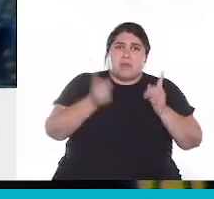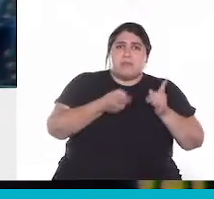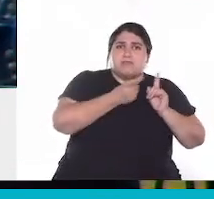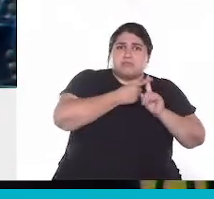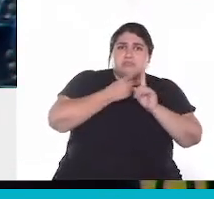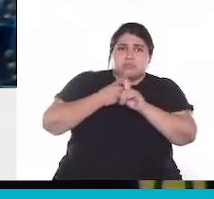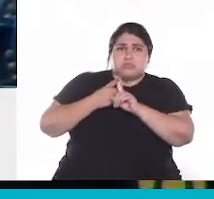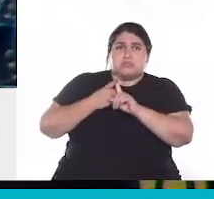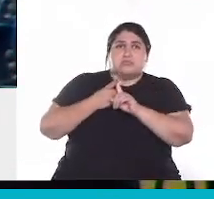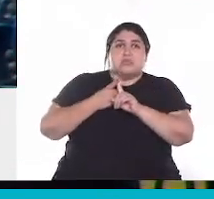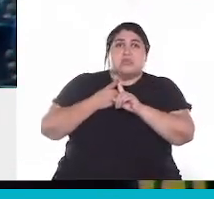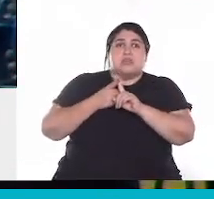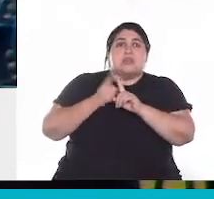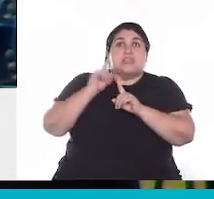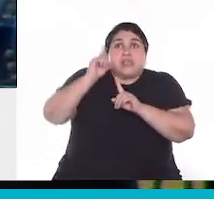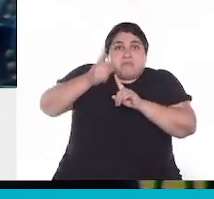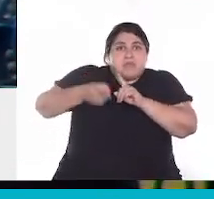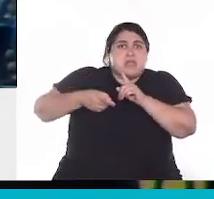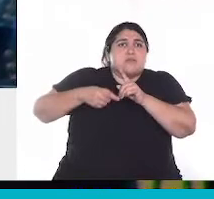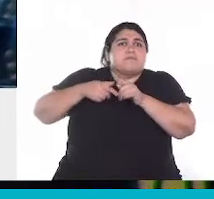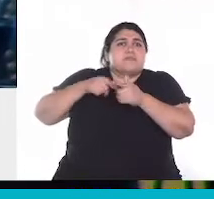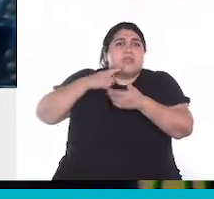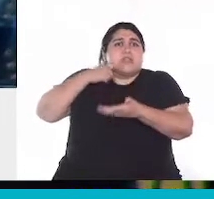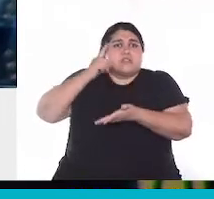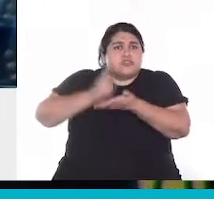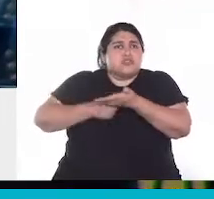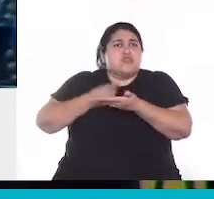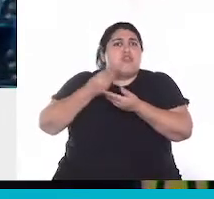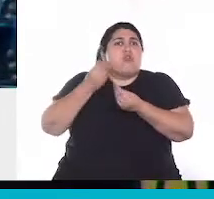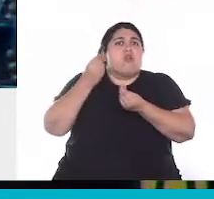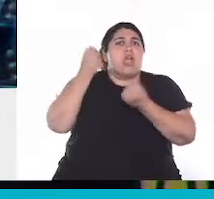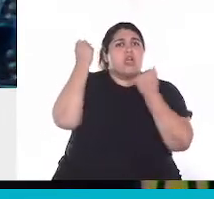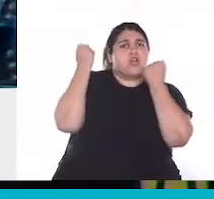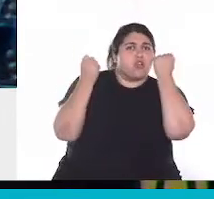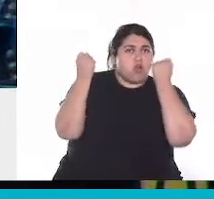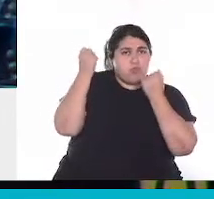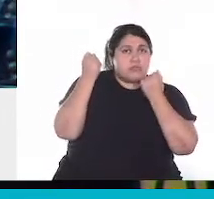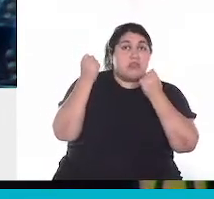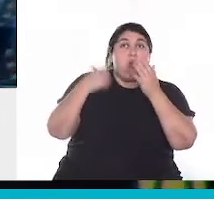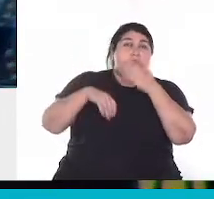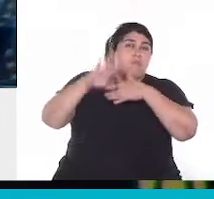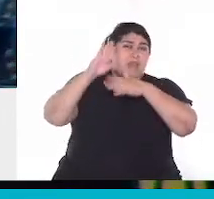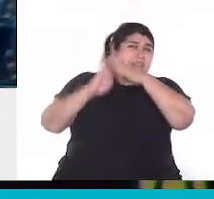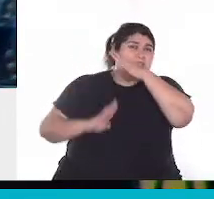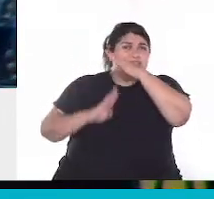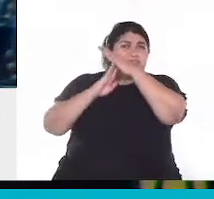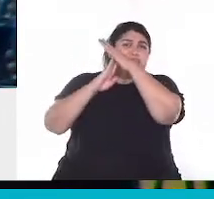de poder, sobre todo económicos, es decir, el más fuerte.